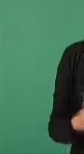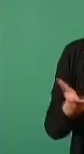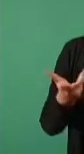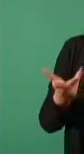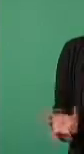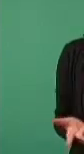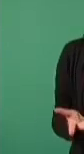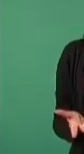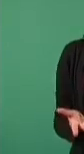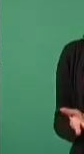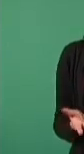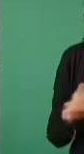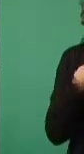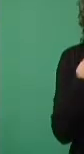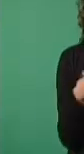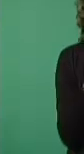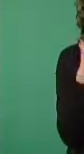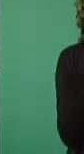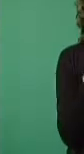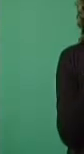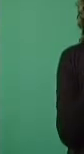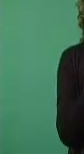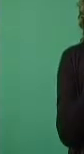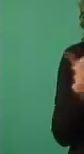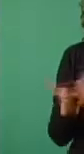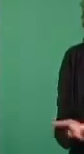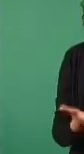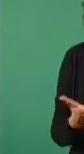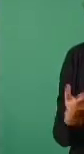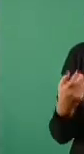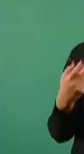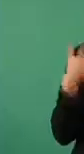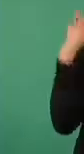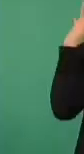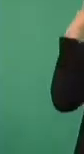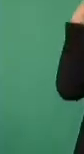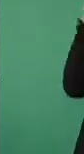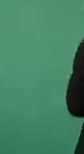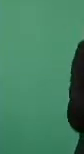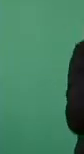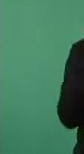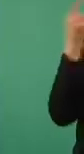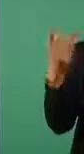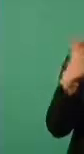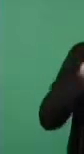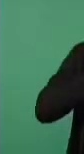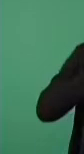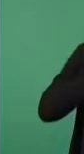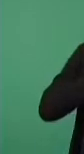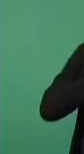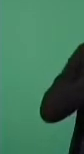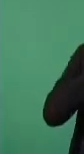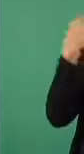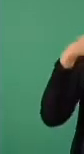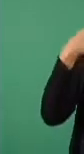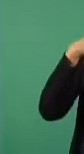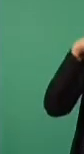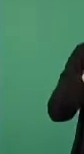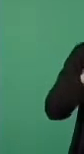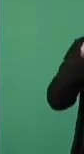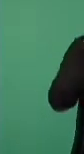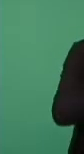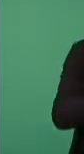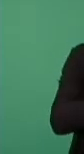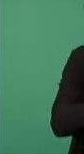va a ser la historia la que va a juzgarnos a todos en